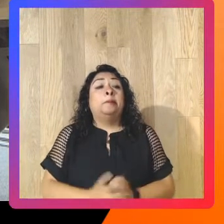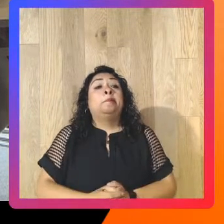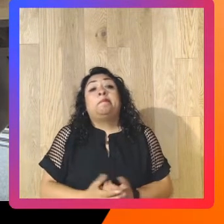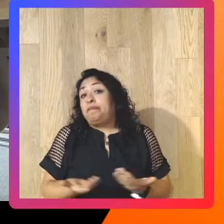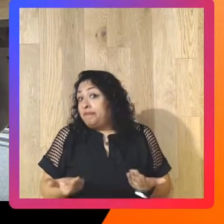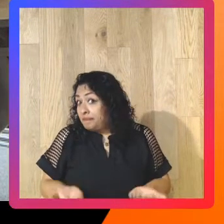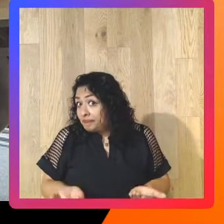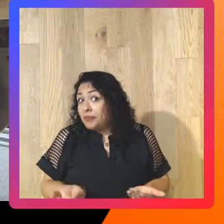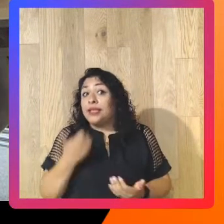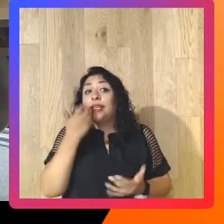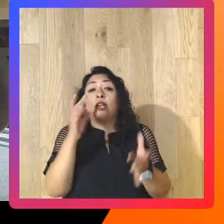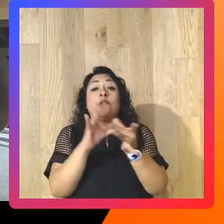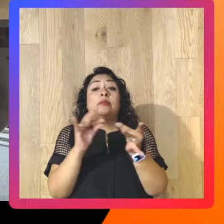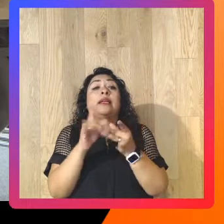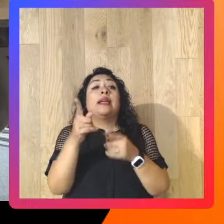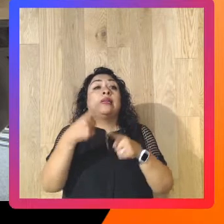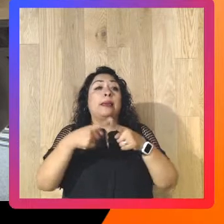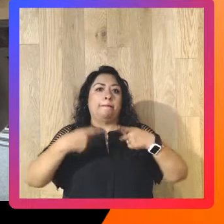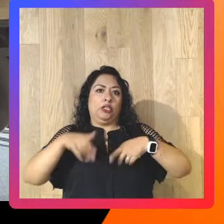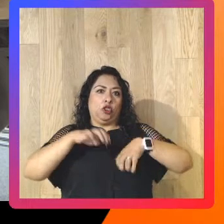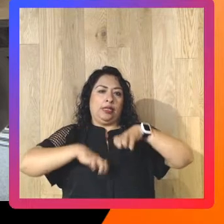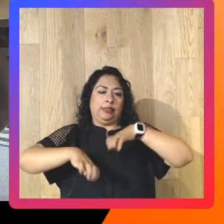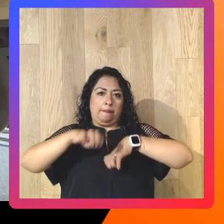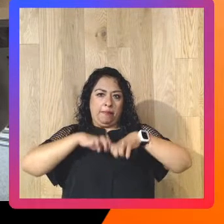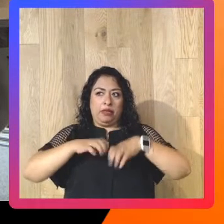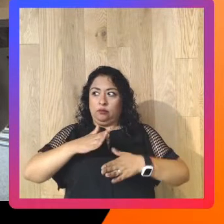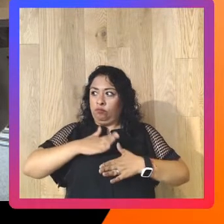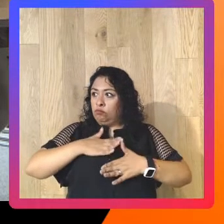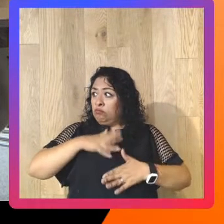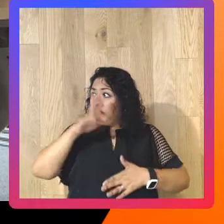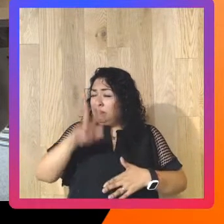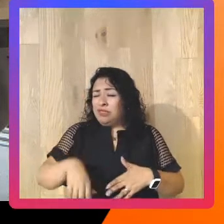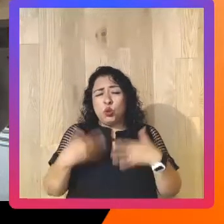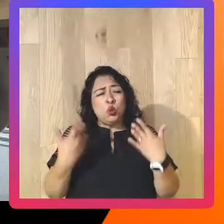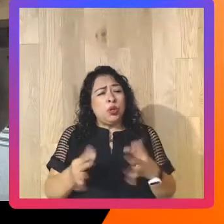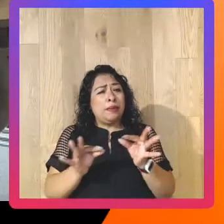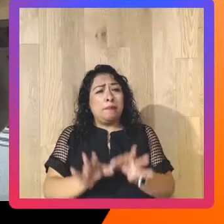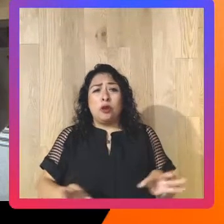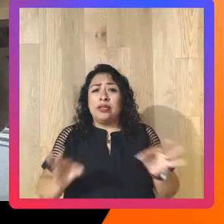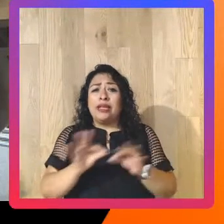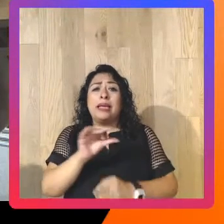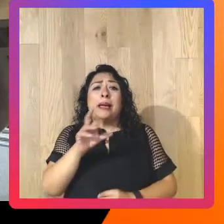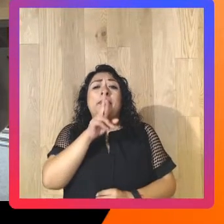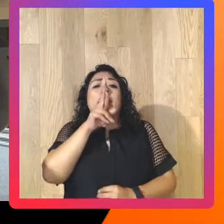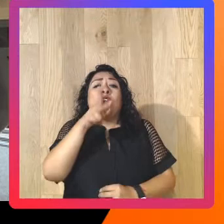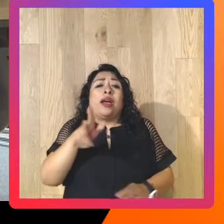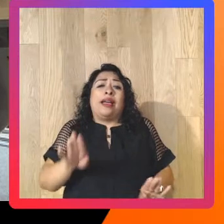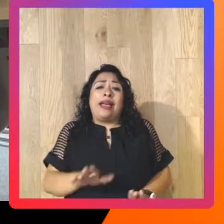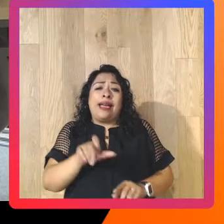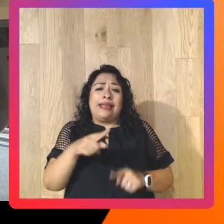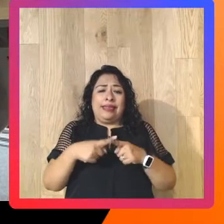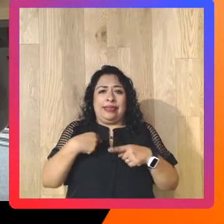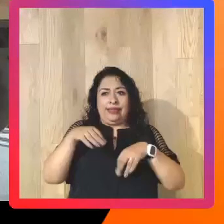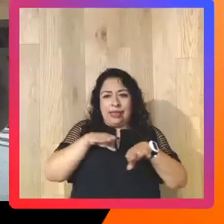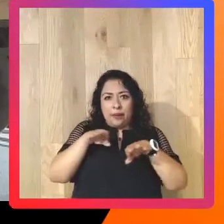ahora sí, quiero hablarles de los empresarios, quienes desempeñamos un papel fundamental en la mejora de las condiciones de